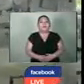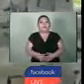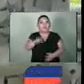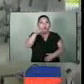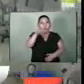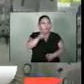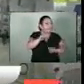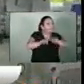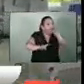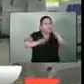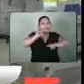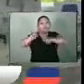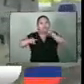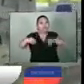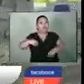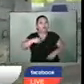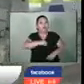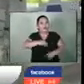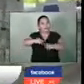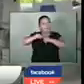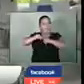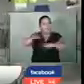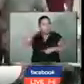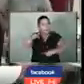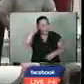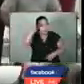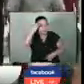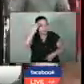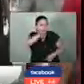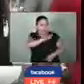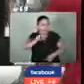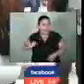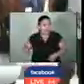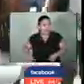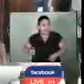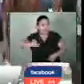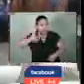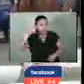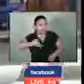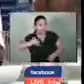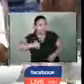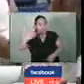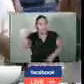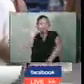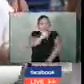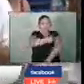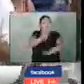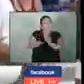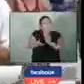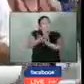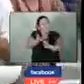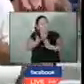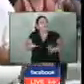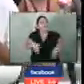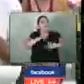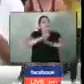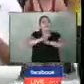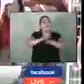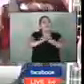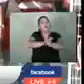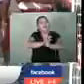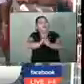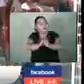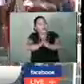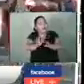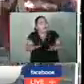Abordamos a médicos especialistas sobre si en El Salvador sería necesaria la aplicación de una dosis adicional de la vacuna contra el